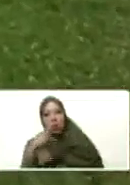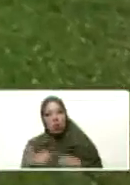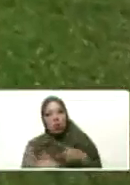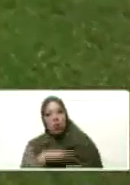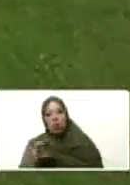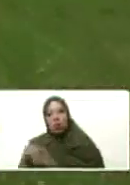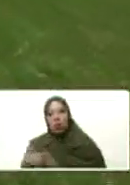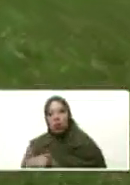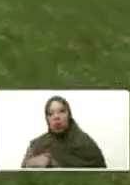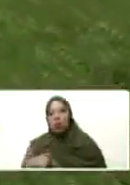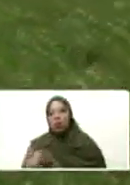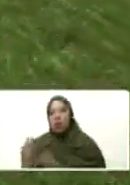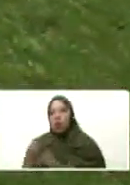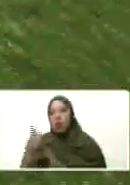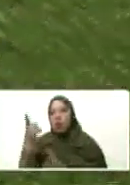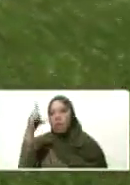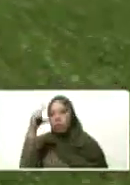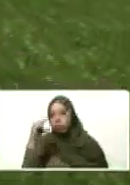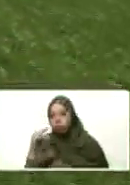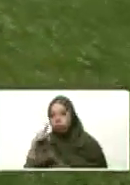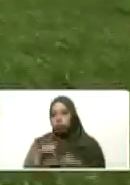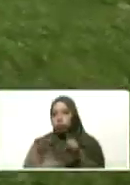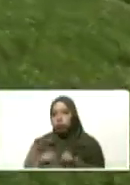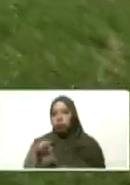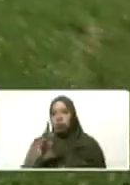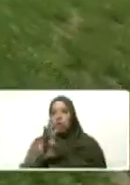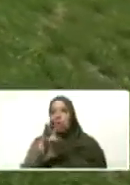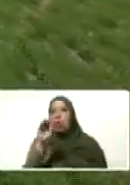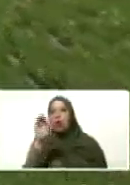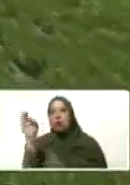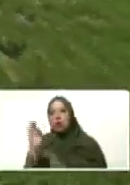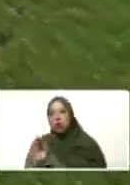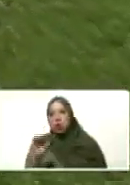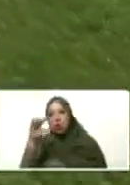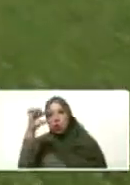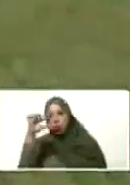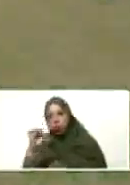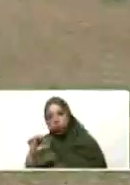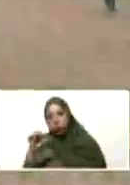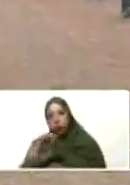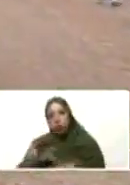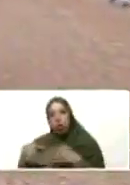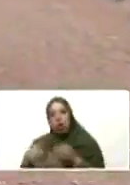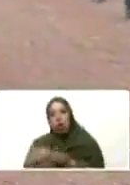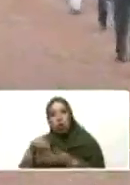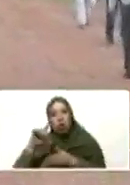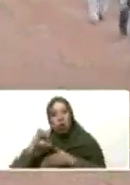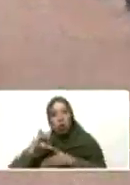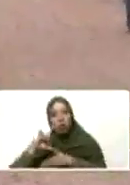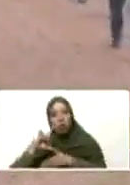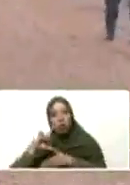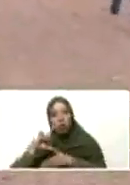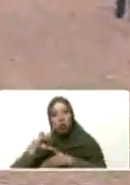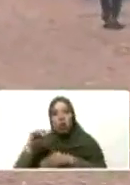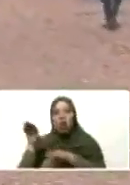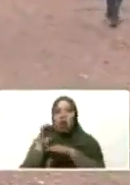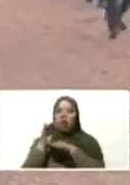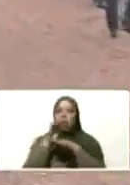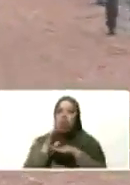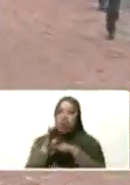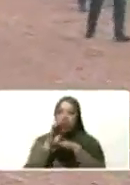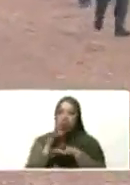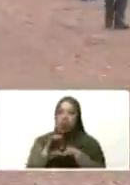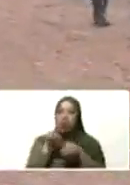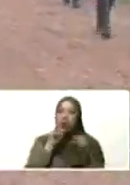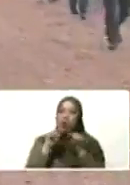nuestro país son mucho más bajos, un 40% menos que el resto del continente. la seguridad, que es un